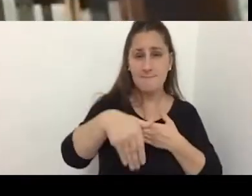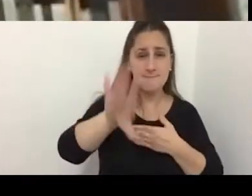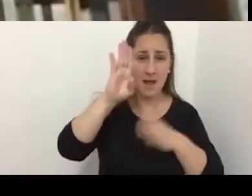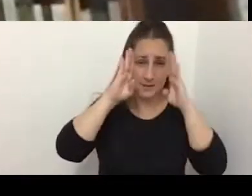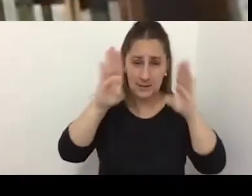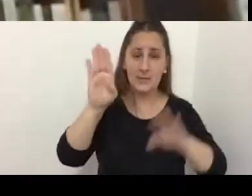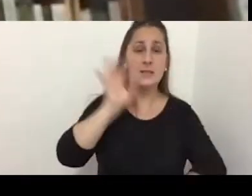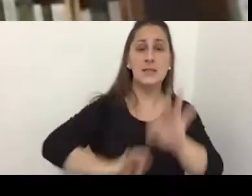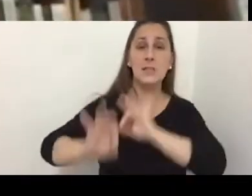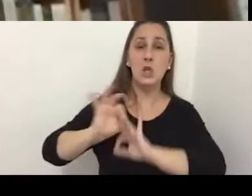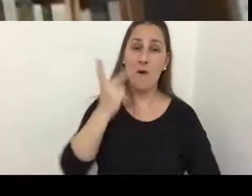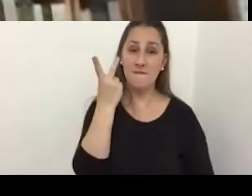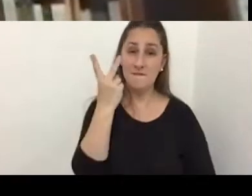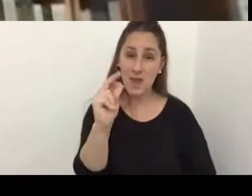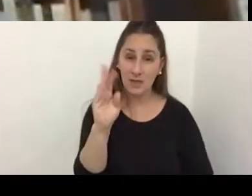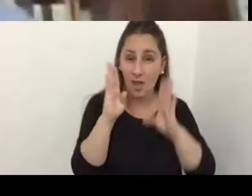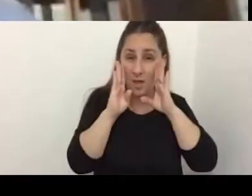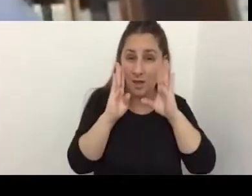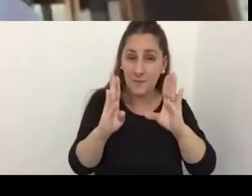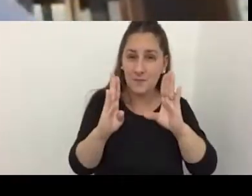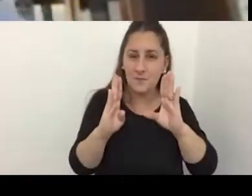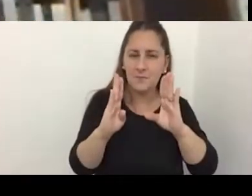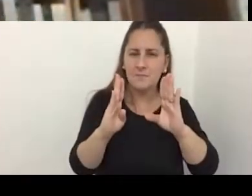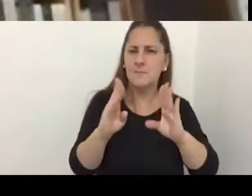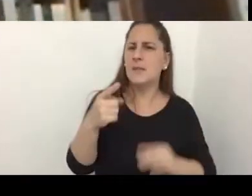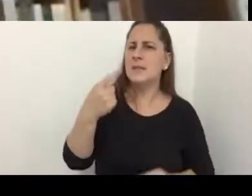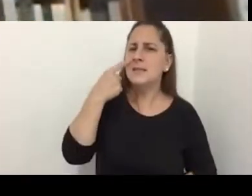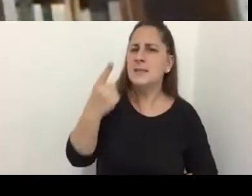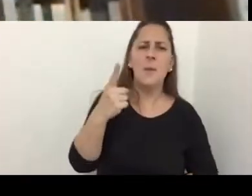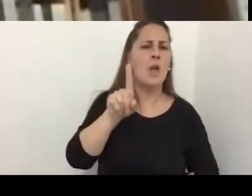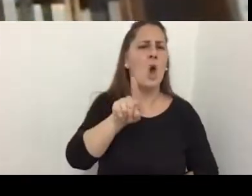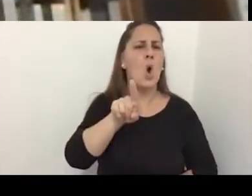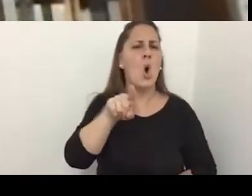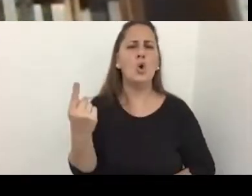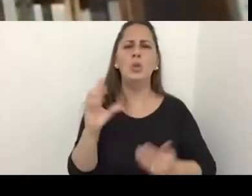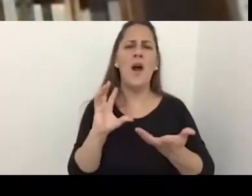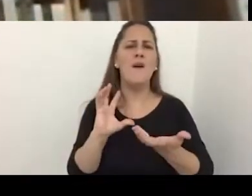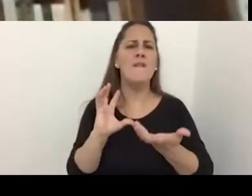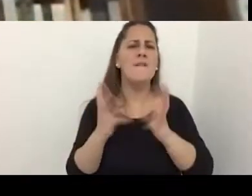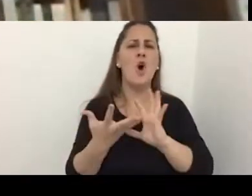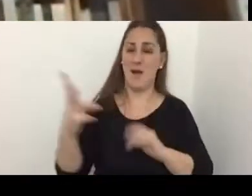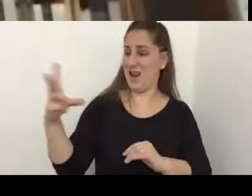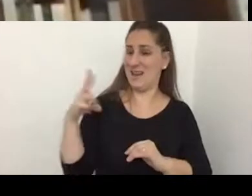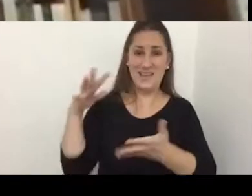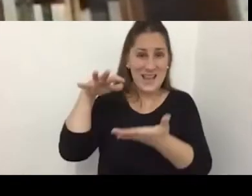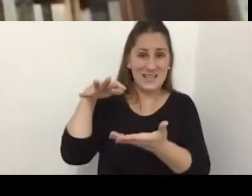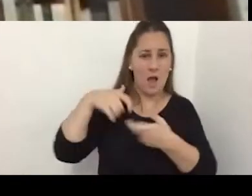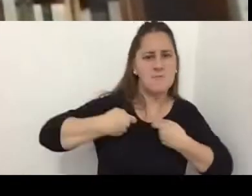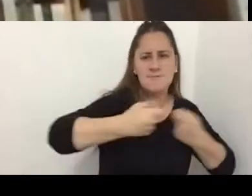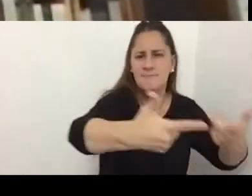XX, se plasma otra forma de distribuir la riqueza.